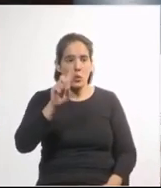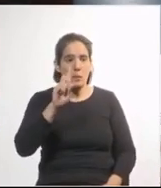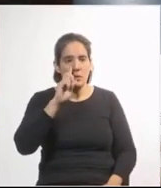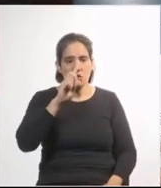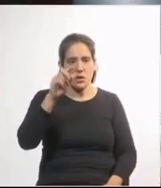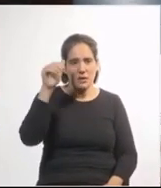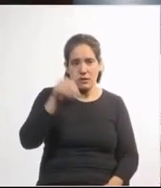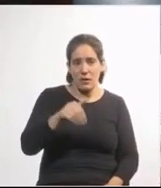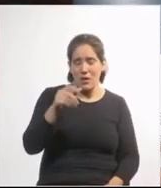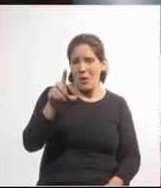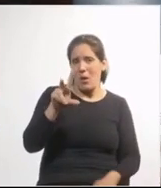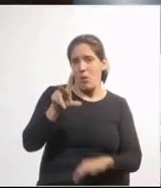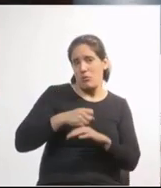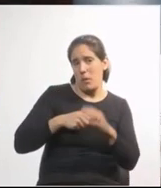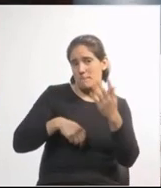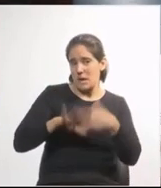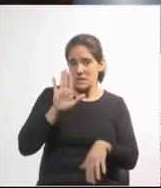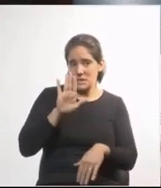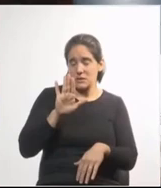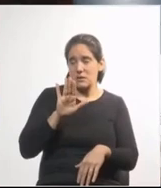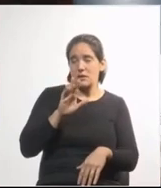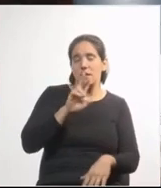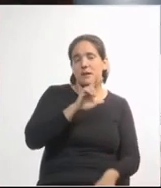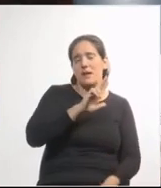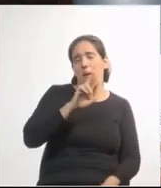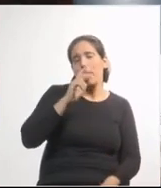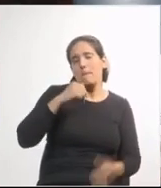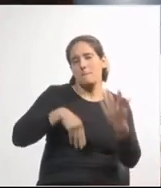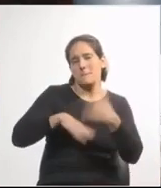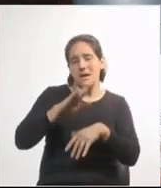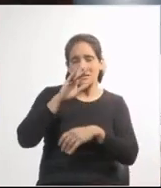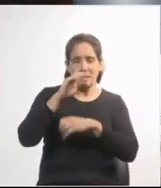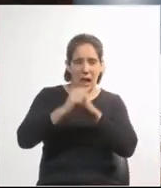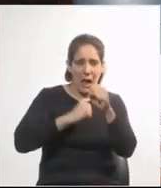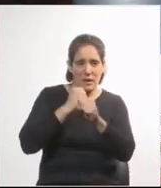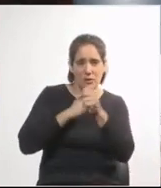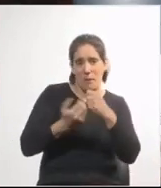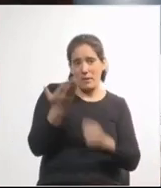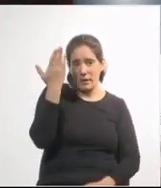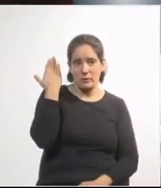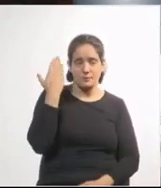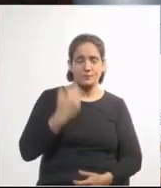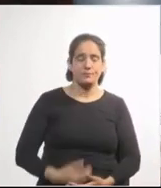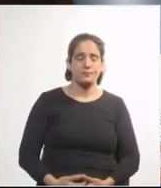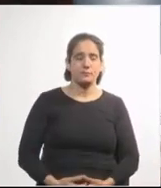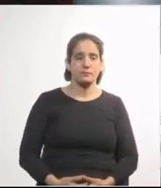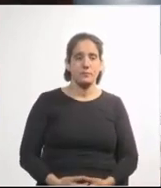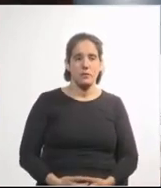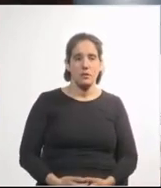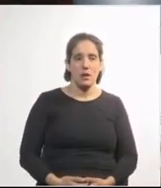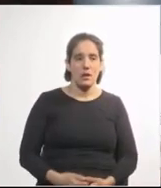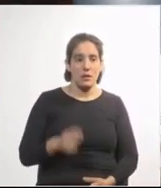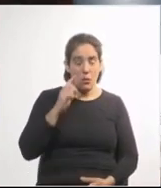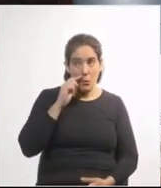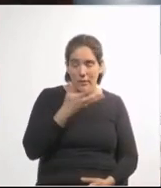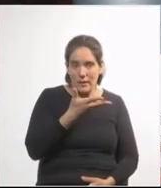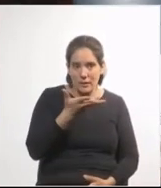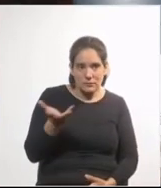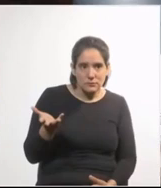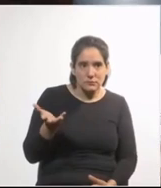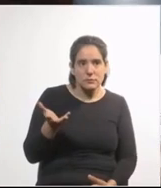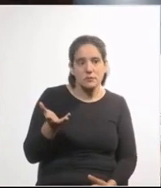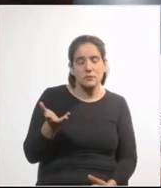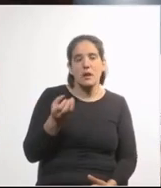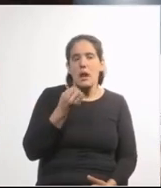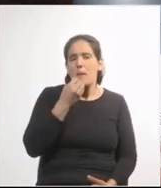unos 253 millones más que en el mismo periodo del año anterior. Esto representa